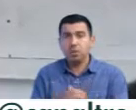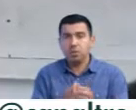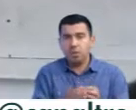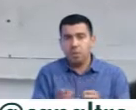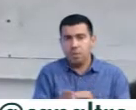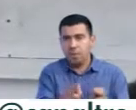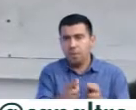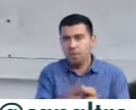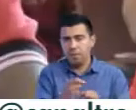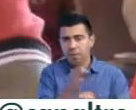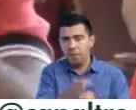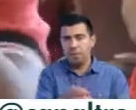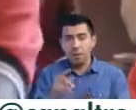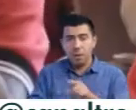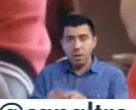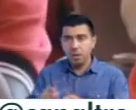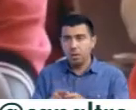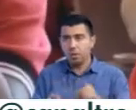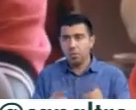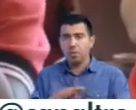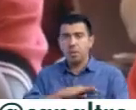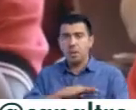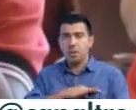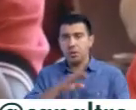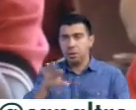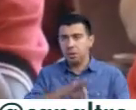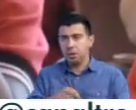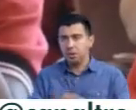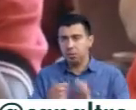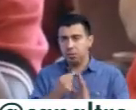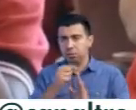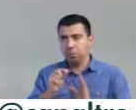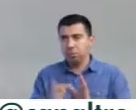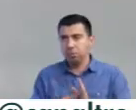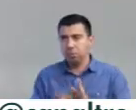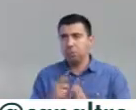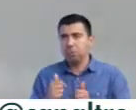más lejanas podrán ser habilitados bachilleres con previo visto bueno de las autoridades educativas